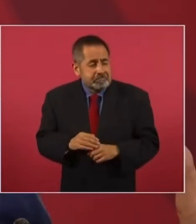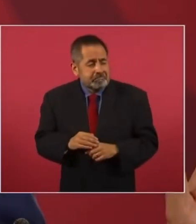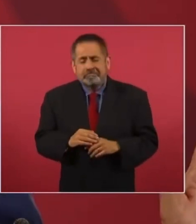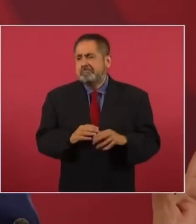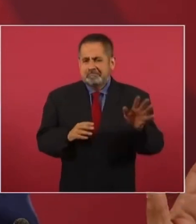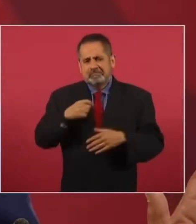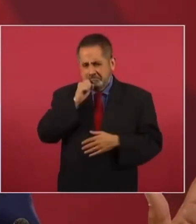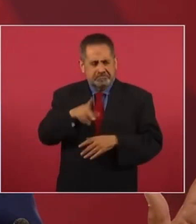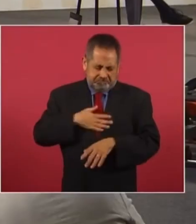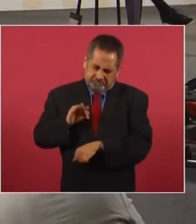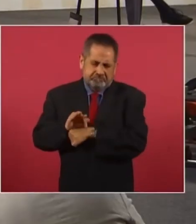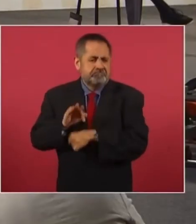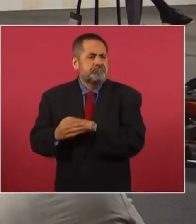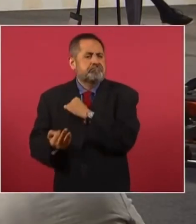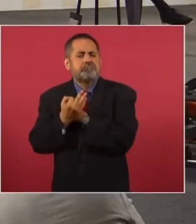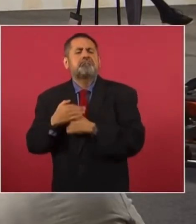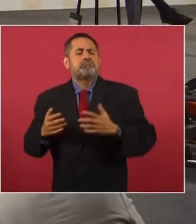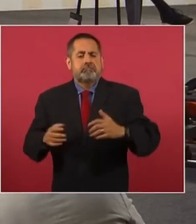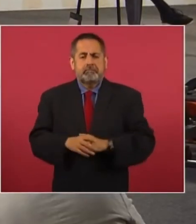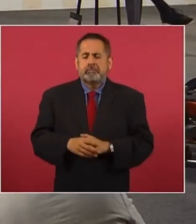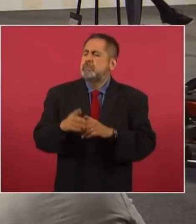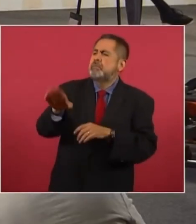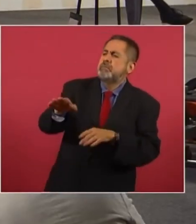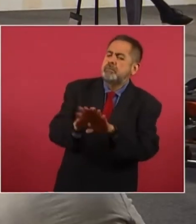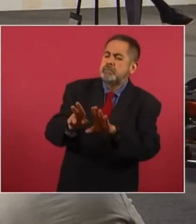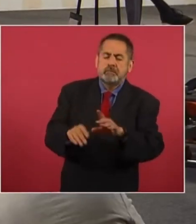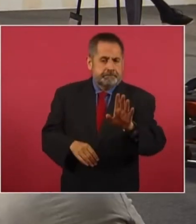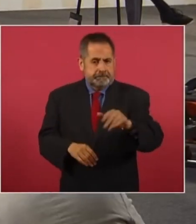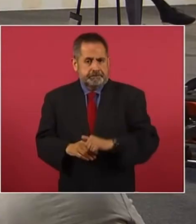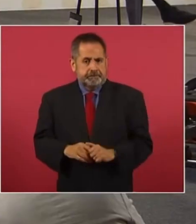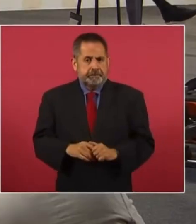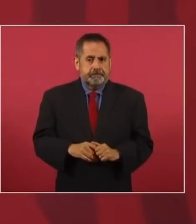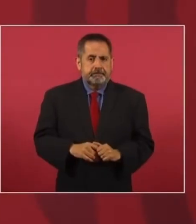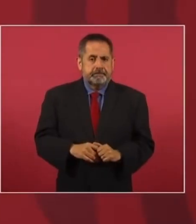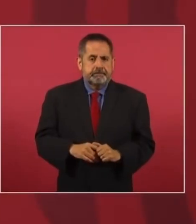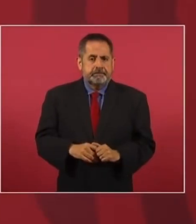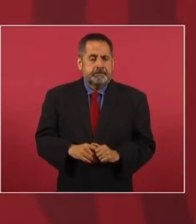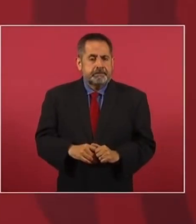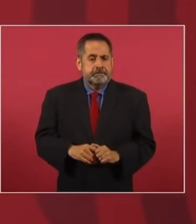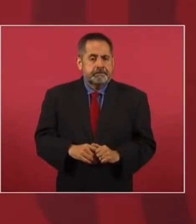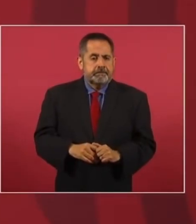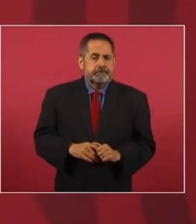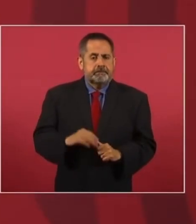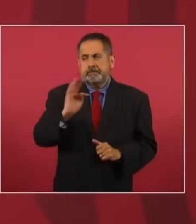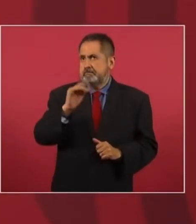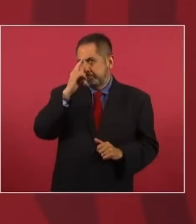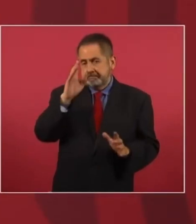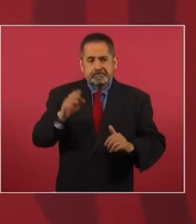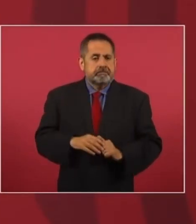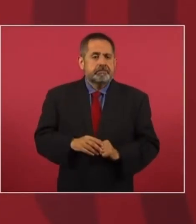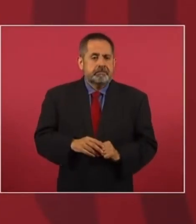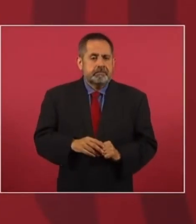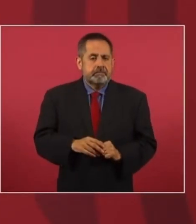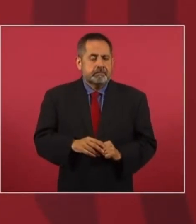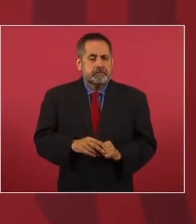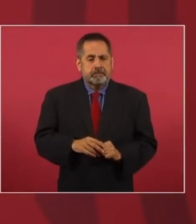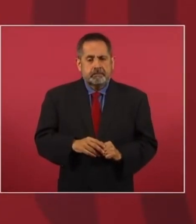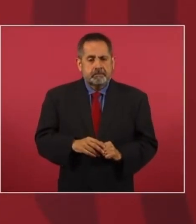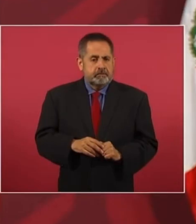pues también nos vamos a defender. ¿De qué manera, presidente? Porque puede ser. Yo